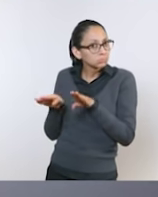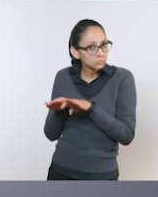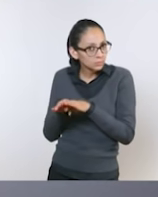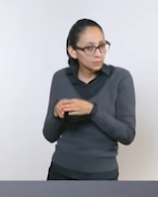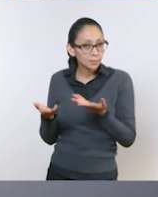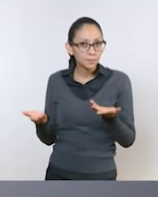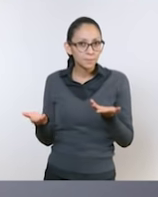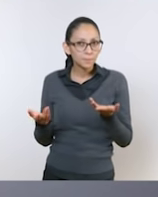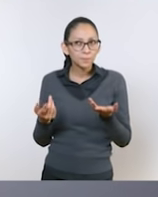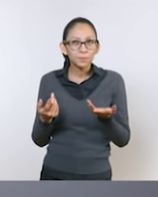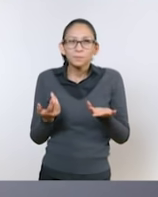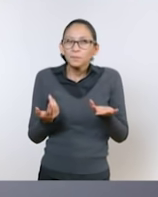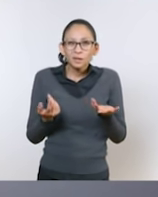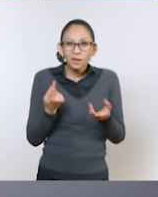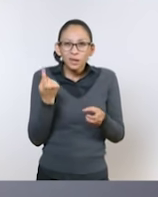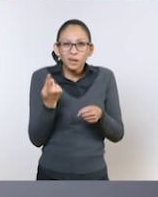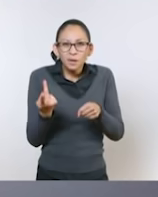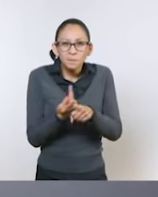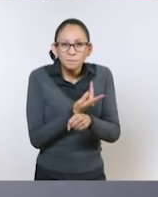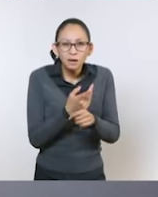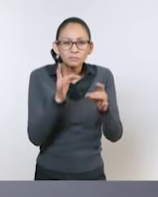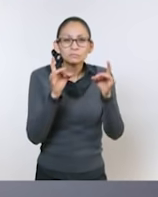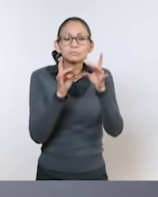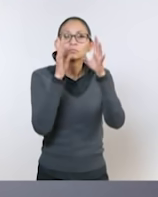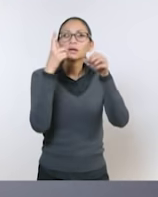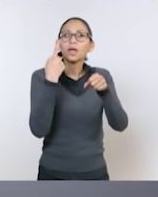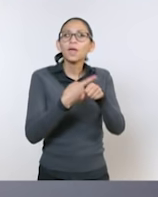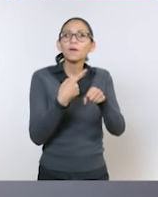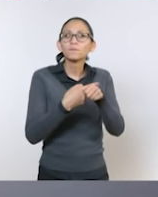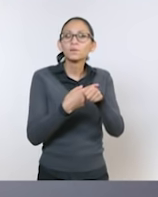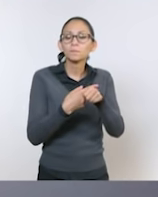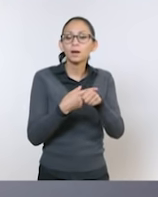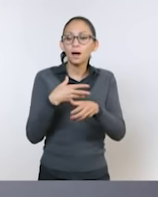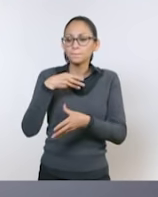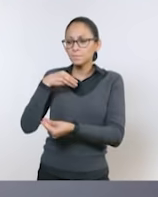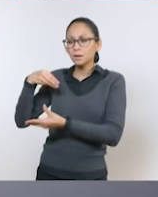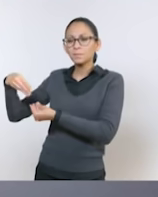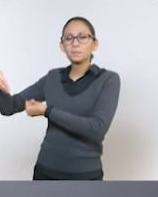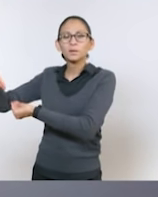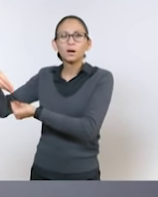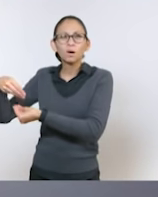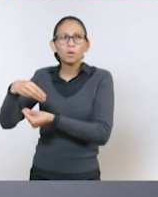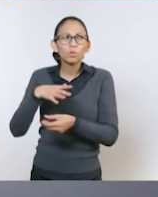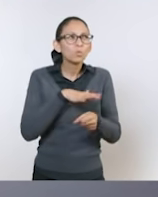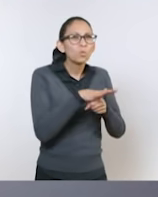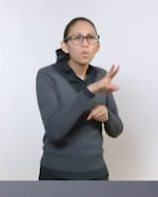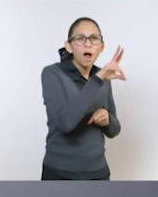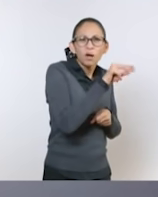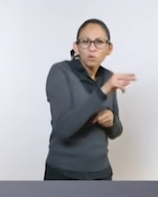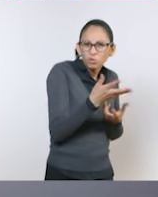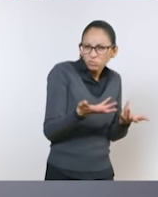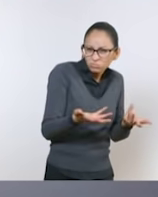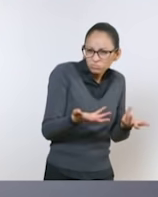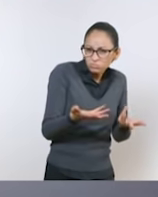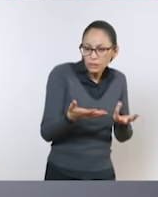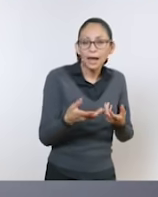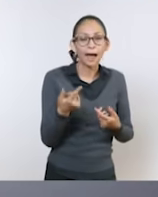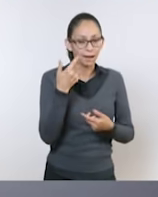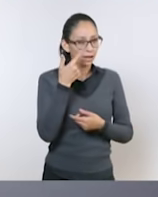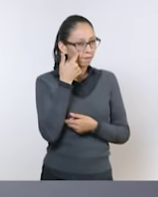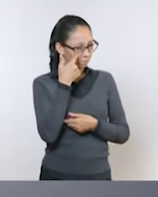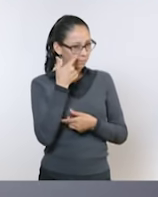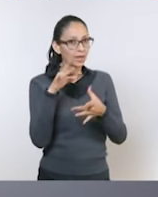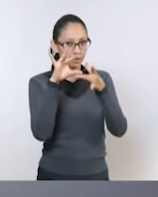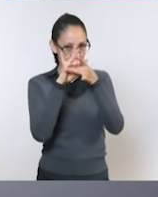y cómo prevenir algunas, ¿qué pasa con las enfermedades que no son transmisibles? ¿Cuáles son estas?